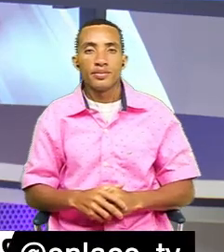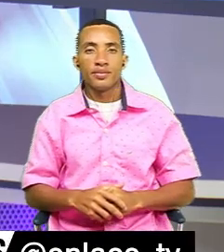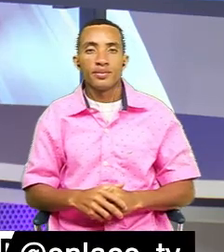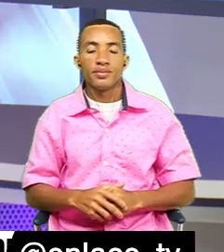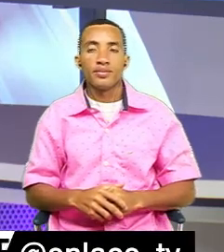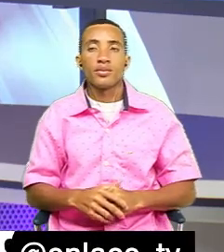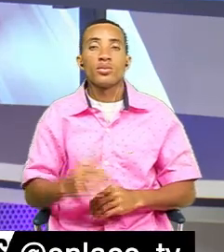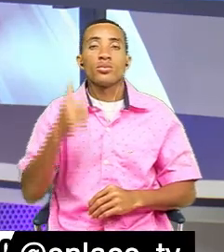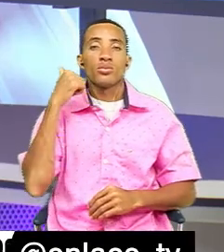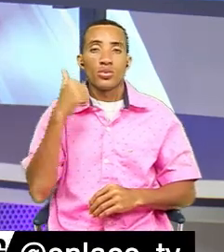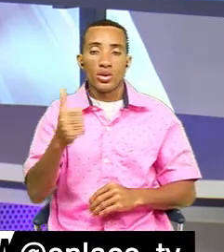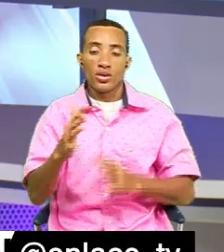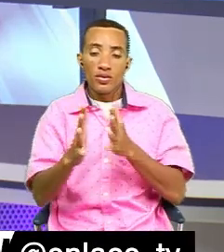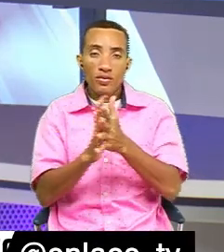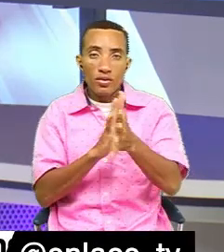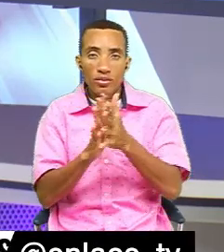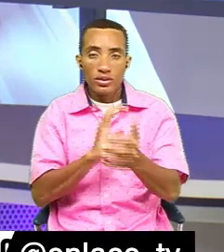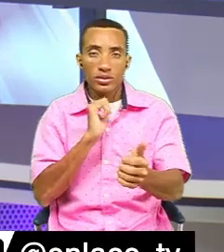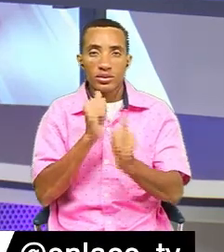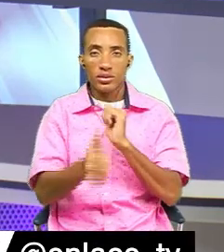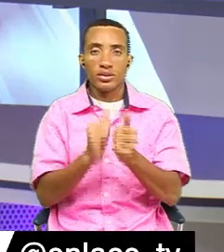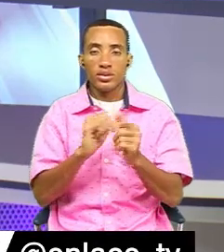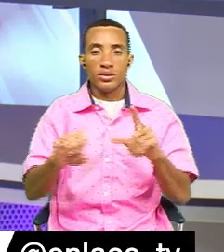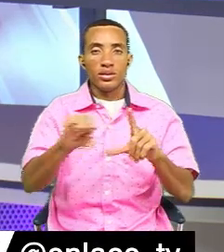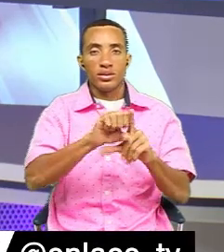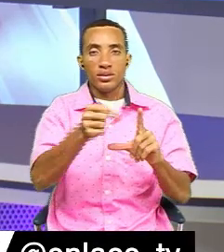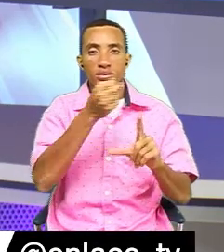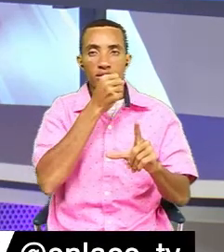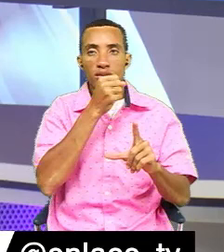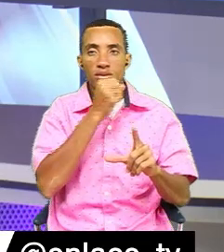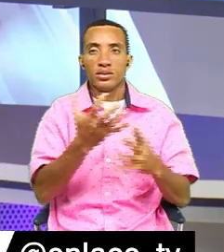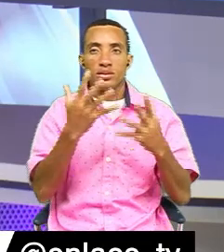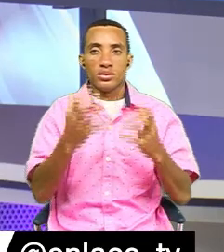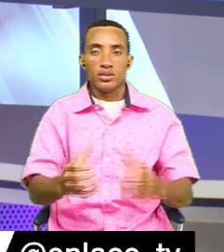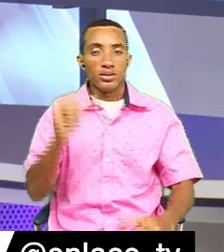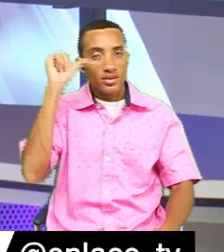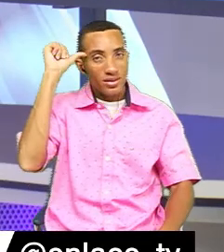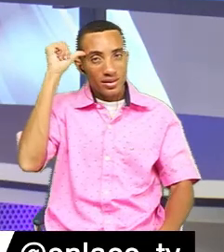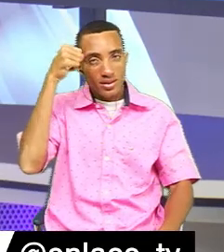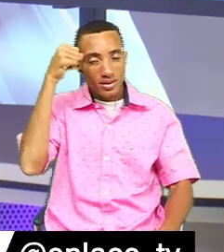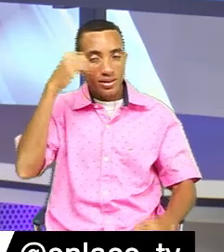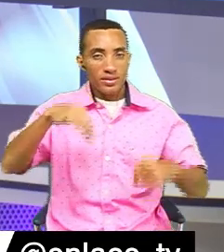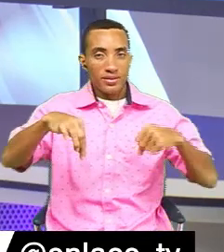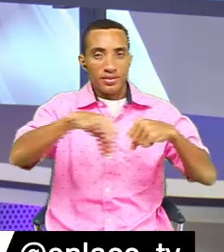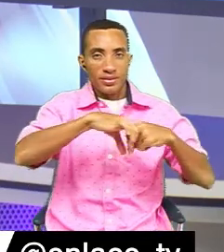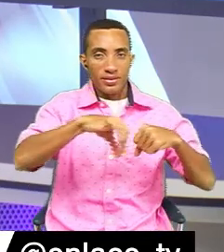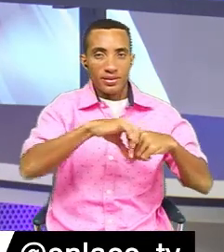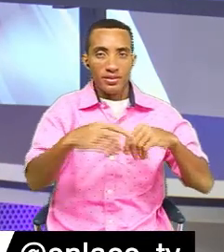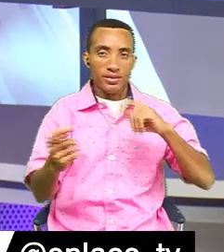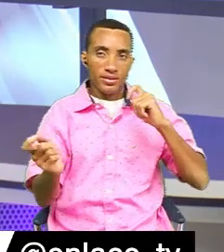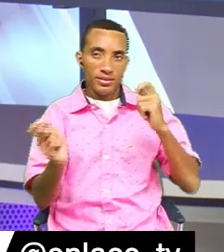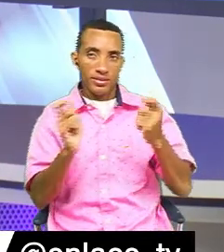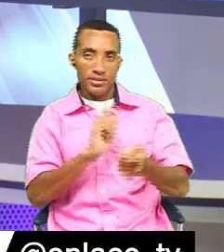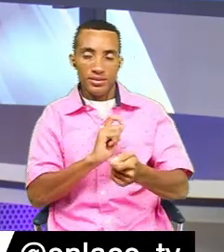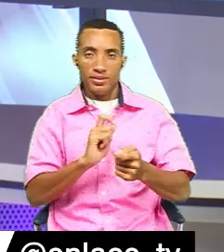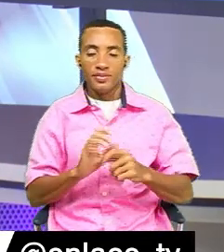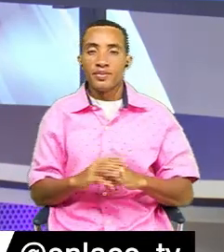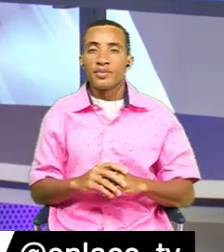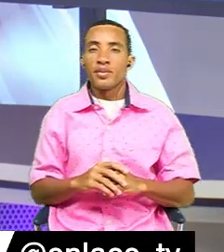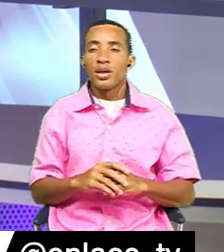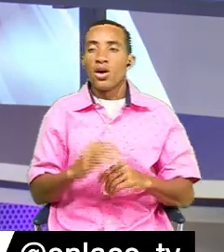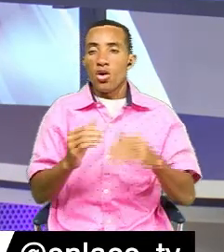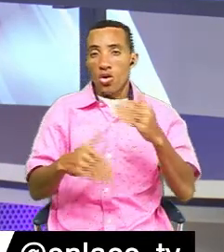Muy bien, y esta es toda la información deportiva en Enlace Noticias. Quiero recordarles que el onceno aurinegro tendrá variantes en su nómina titular para el partido